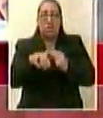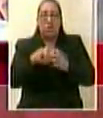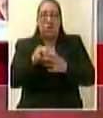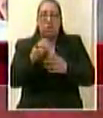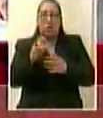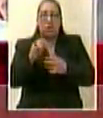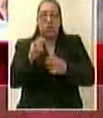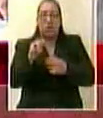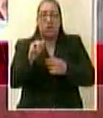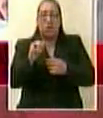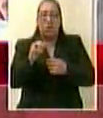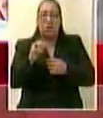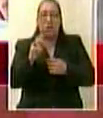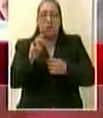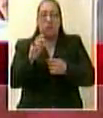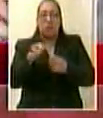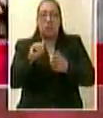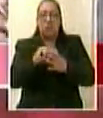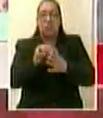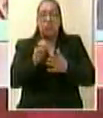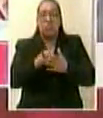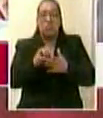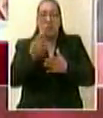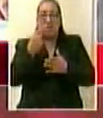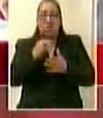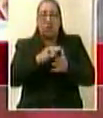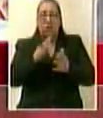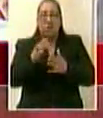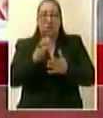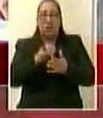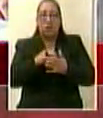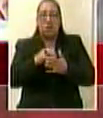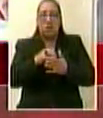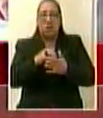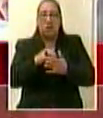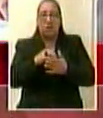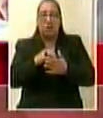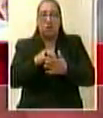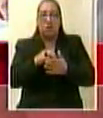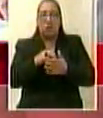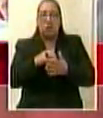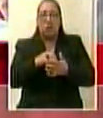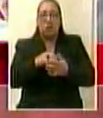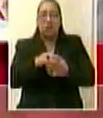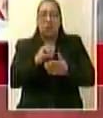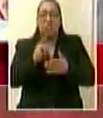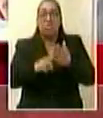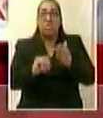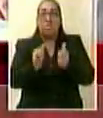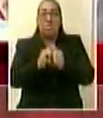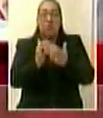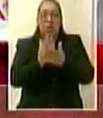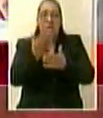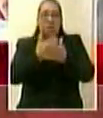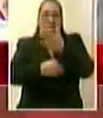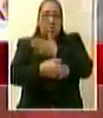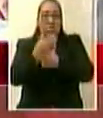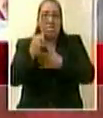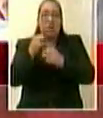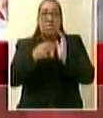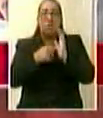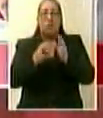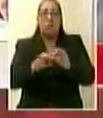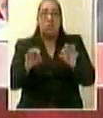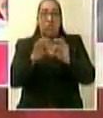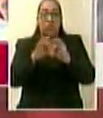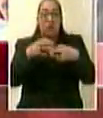de Borja. Por sus aulas mater de estos insignes colegios pasaron distinguidos